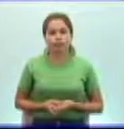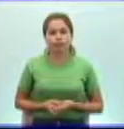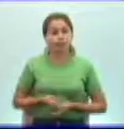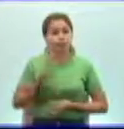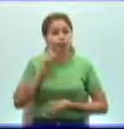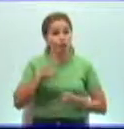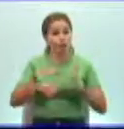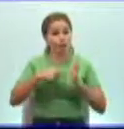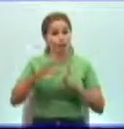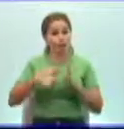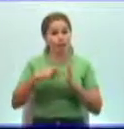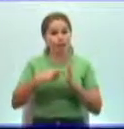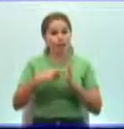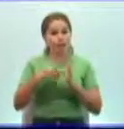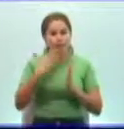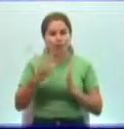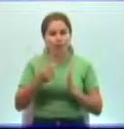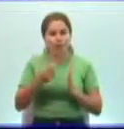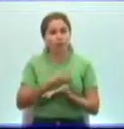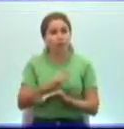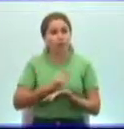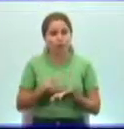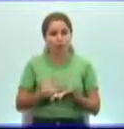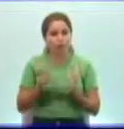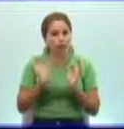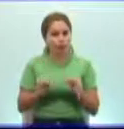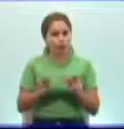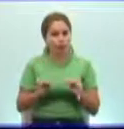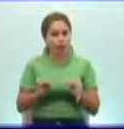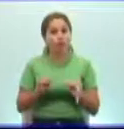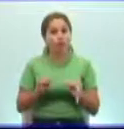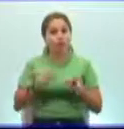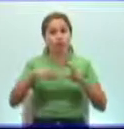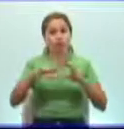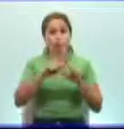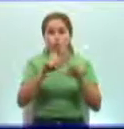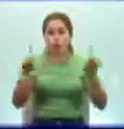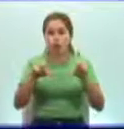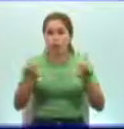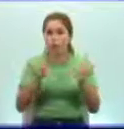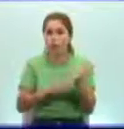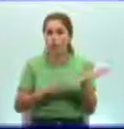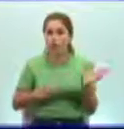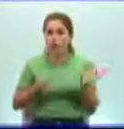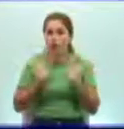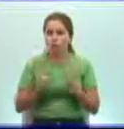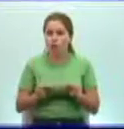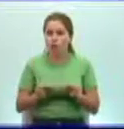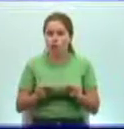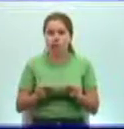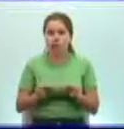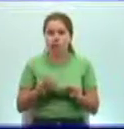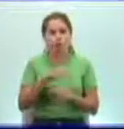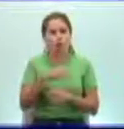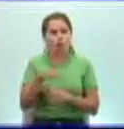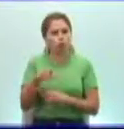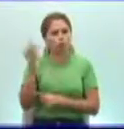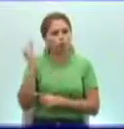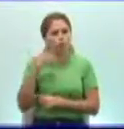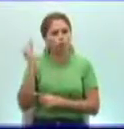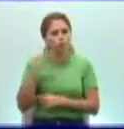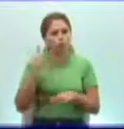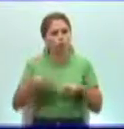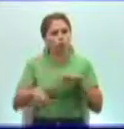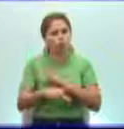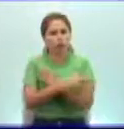¿Observaron el video? Qué bueno, tomaron nota también, ¿verdad?, del concepto de corriente eléctrica, como se define en este, y lo que ustedes ya conocían de otro